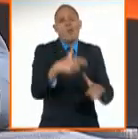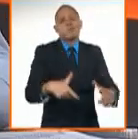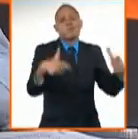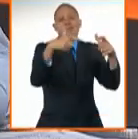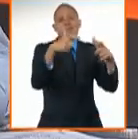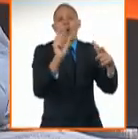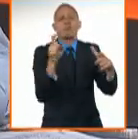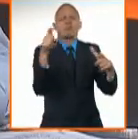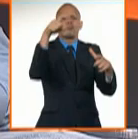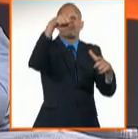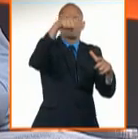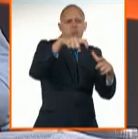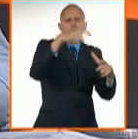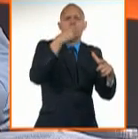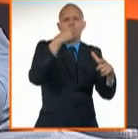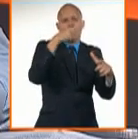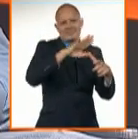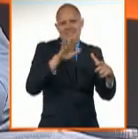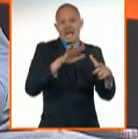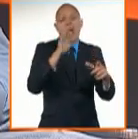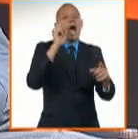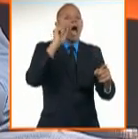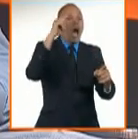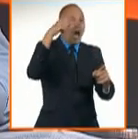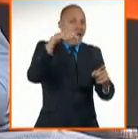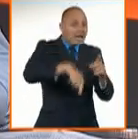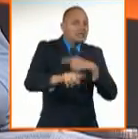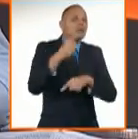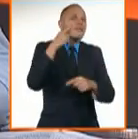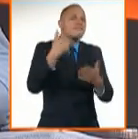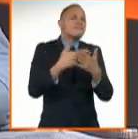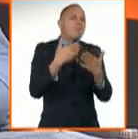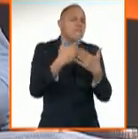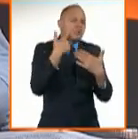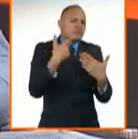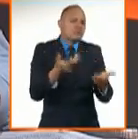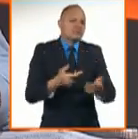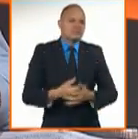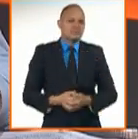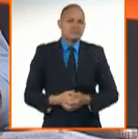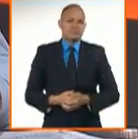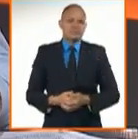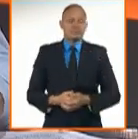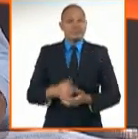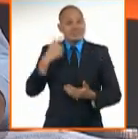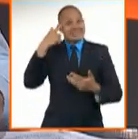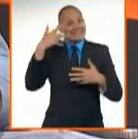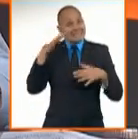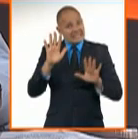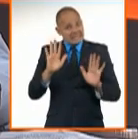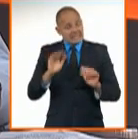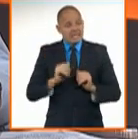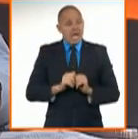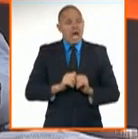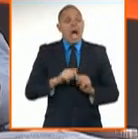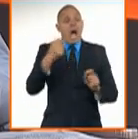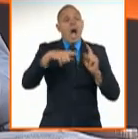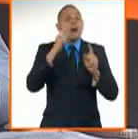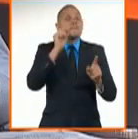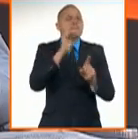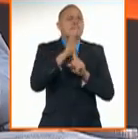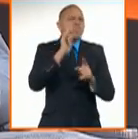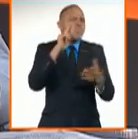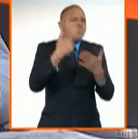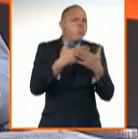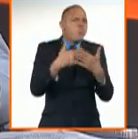iniciar el proceso de montaje de ese deseo lo que estimamos que las pruebas y el primer rodaje la turbina lo podamos